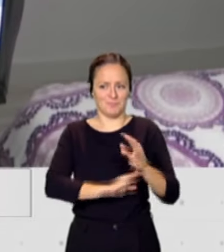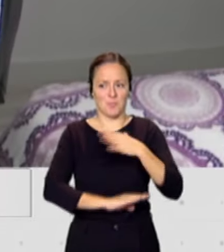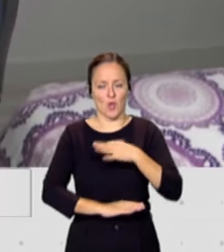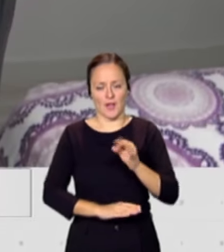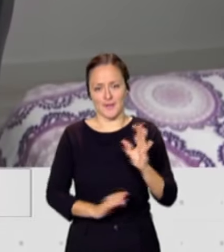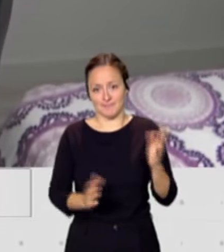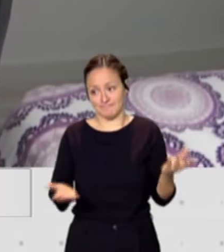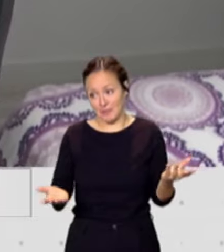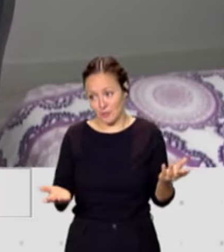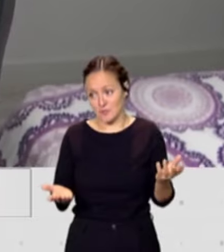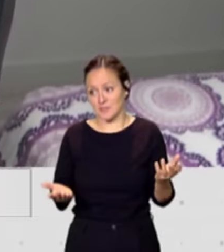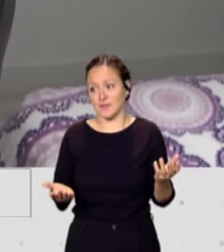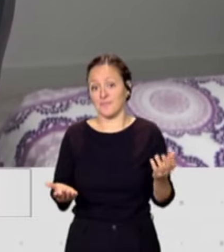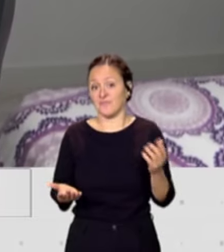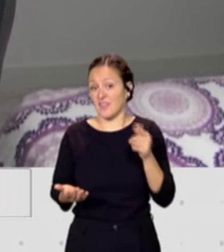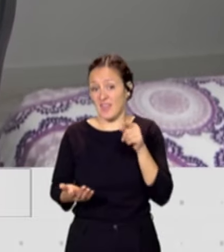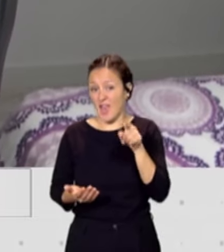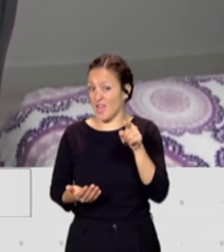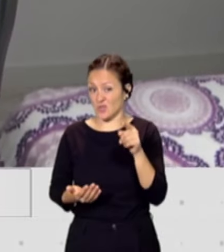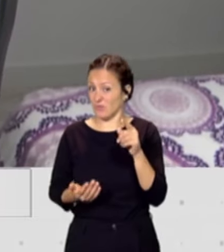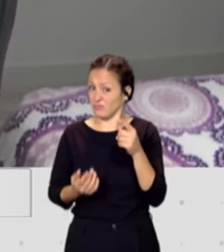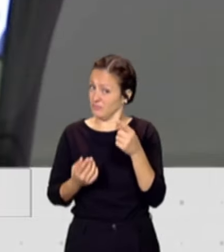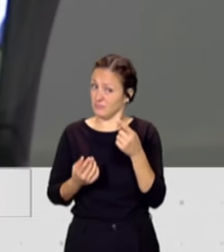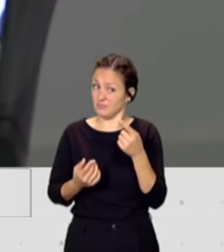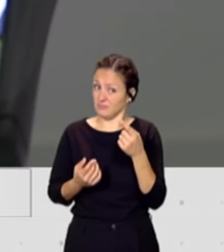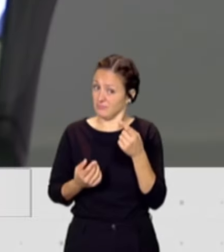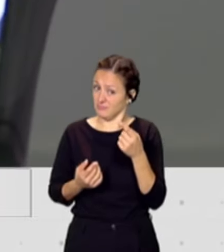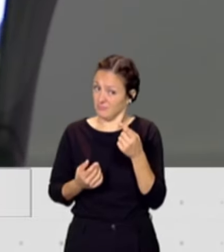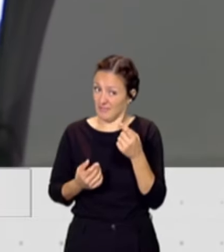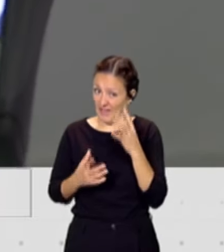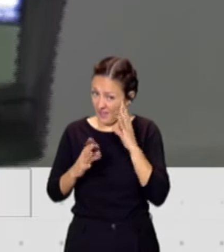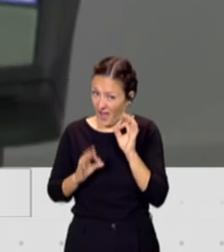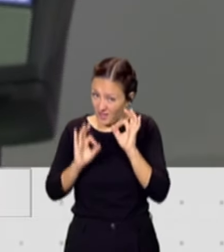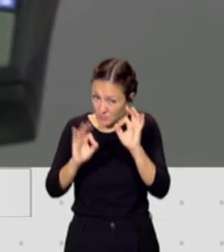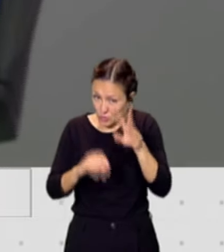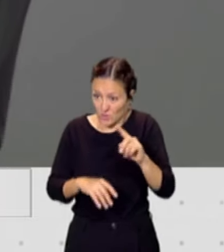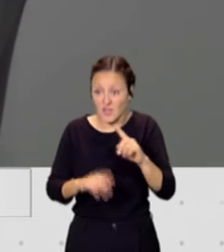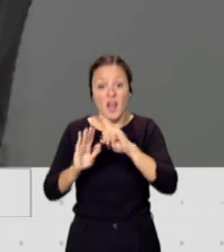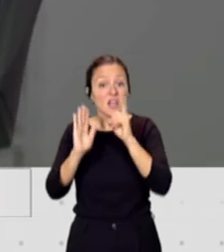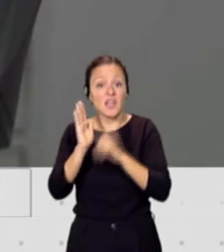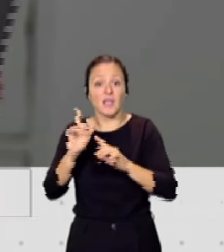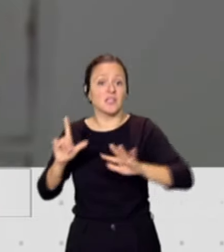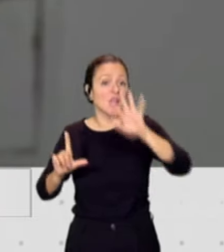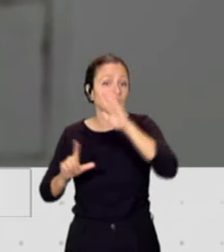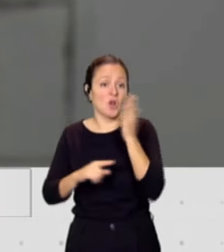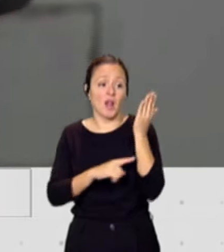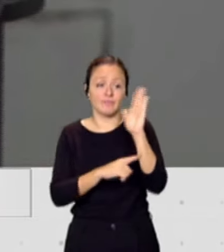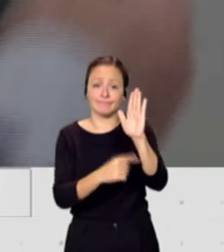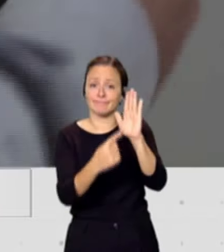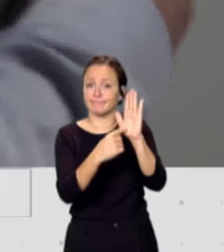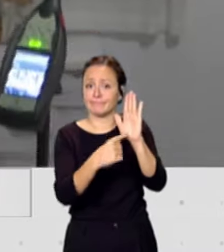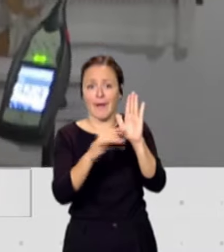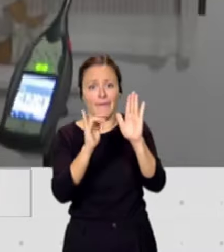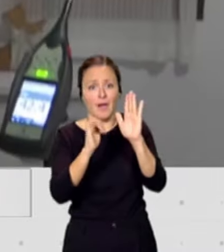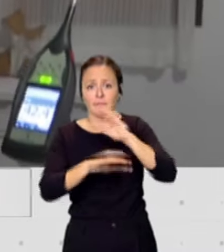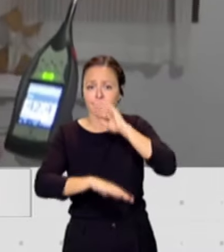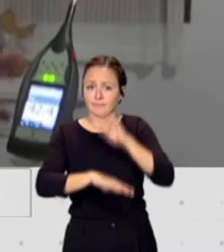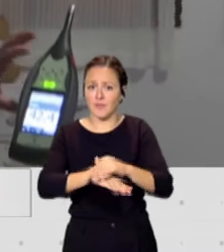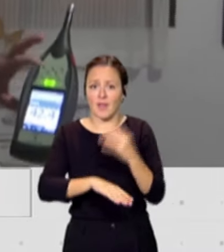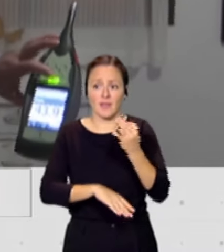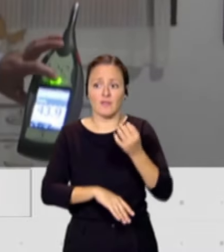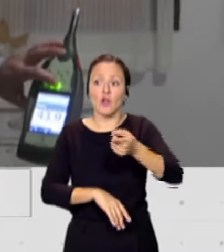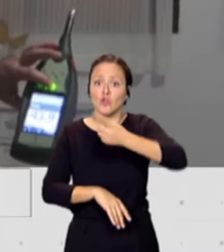manera y ese no es el tema existe una ley nacional que hay que cumplirla Nosotros queremos hacer llegar